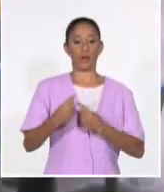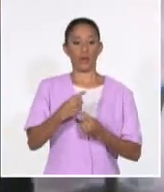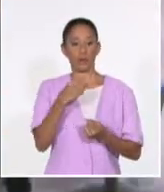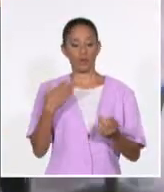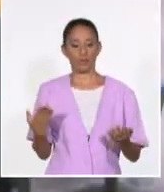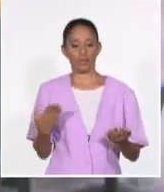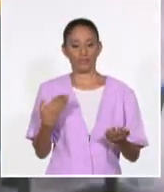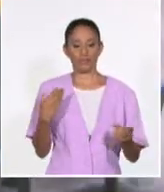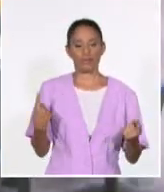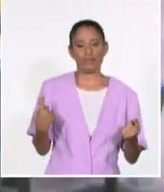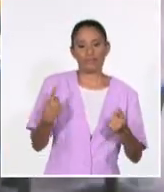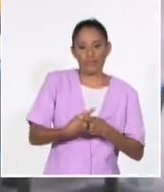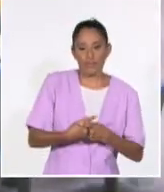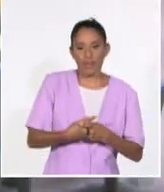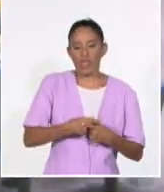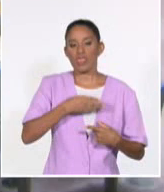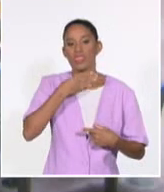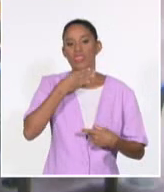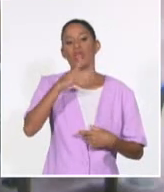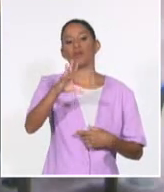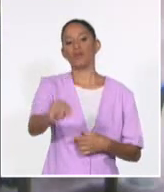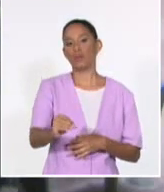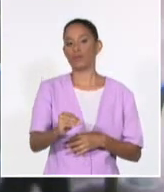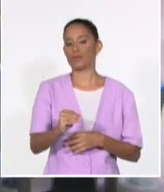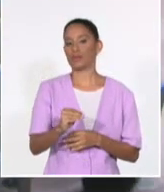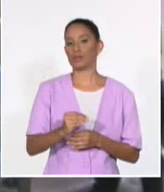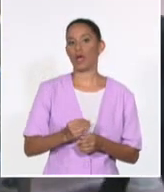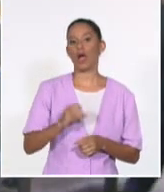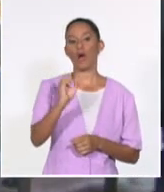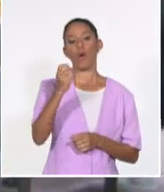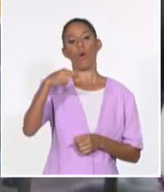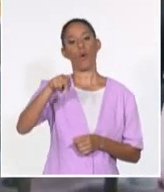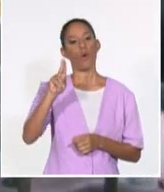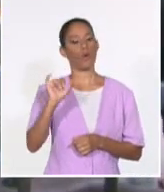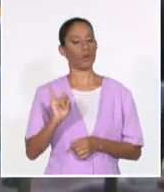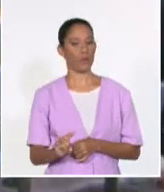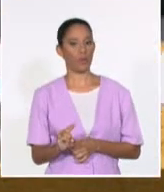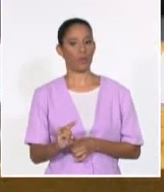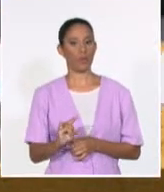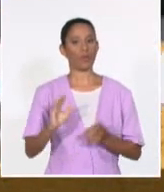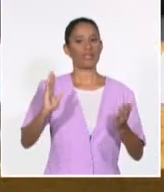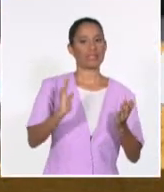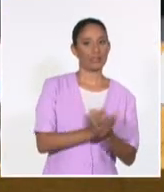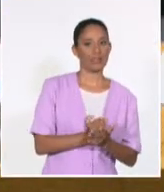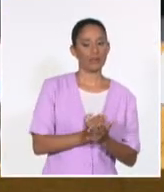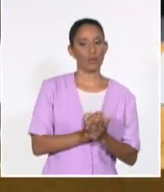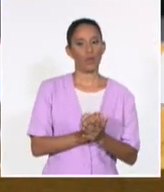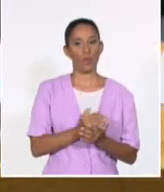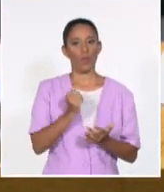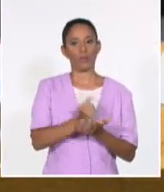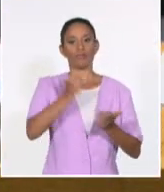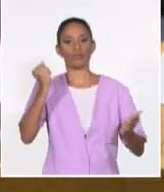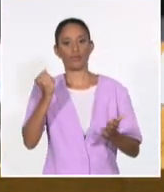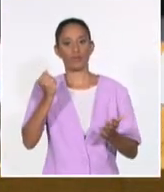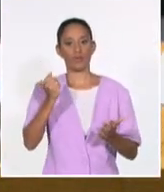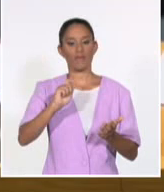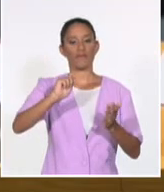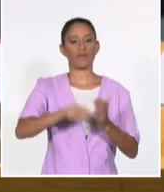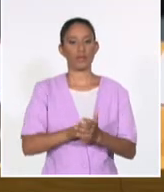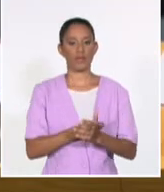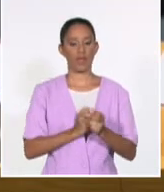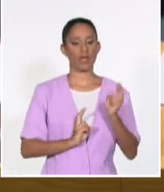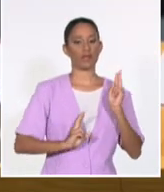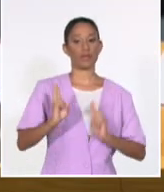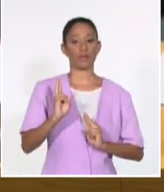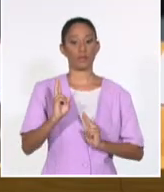de tales denuncias, el Consejo de Seguridad de la ONU rechazó una resolución que solicitaba un alto al fuego humanitario e inmediato en la Franja de